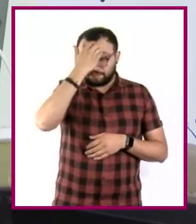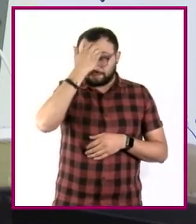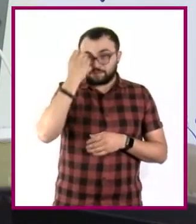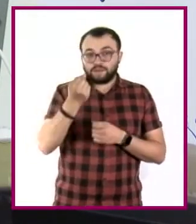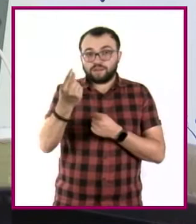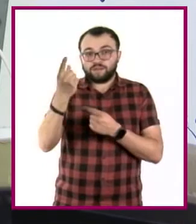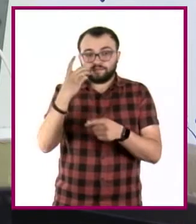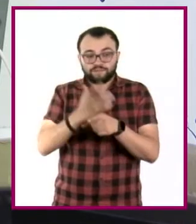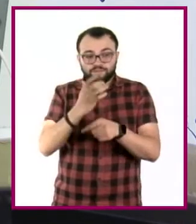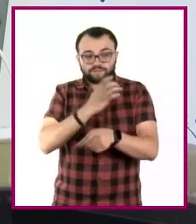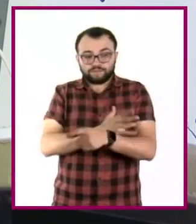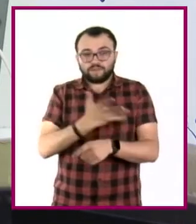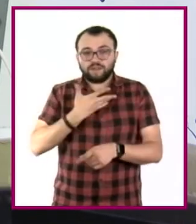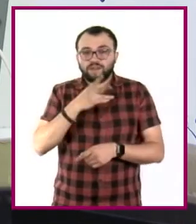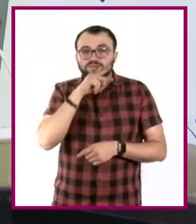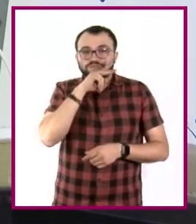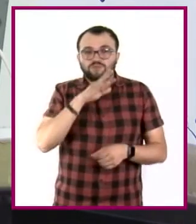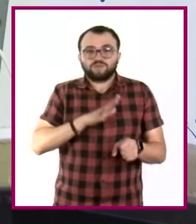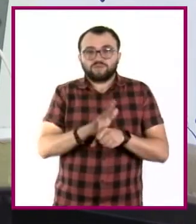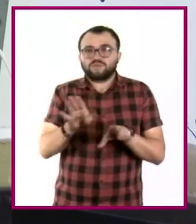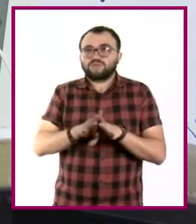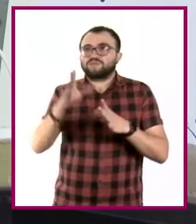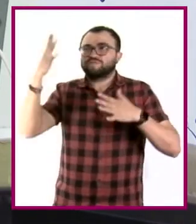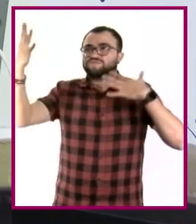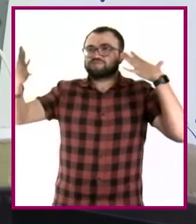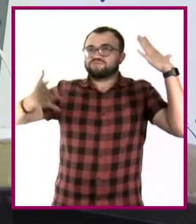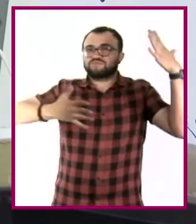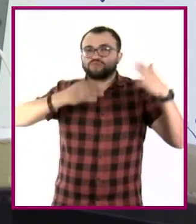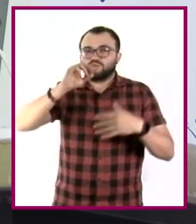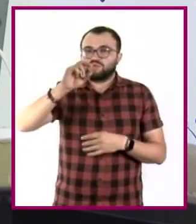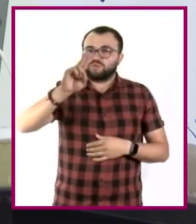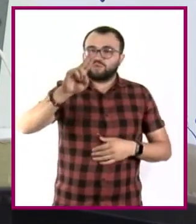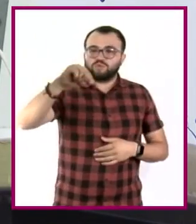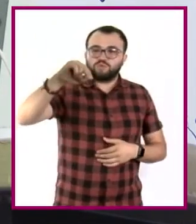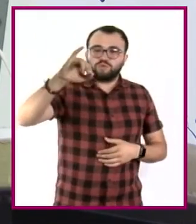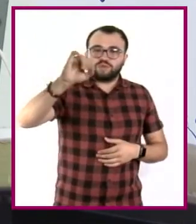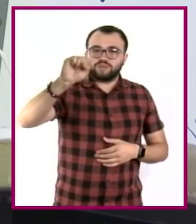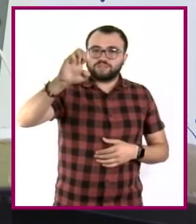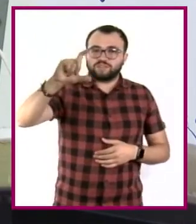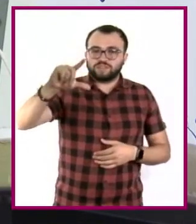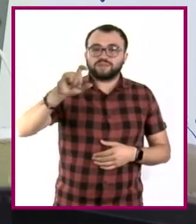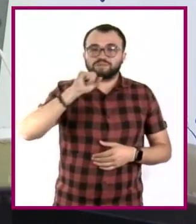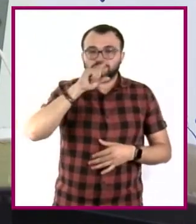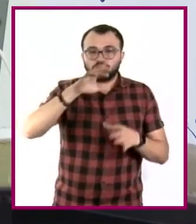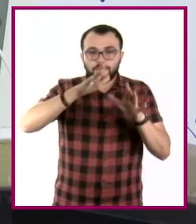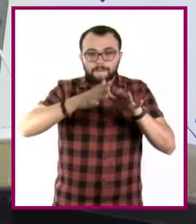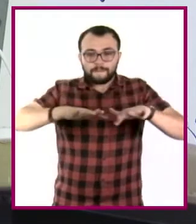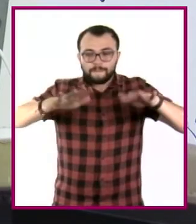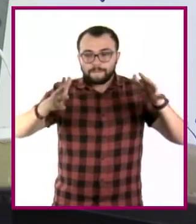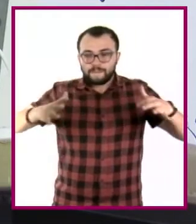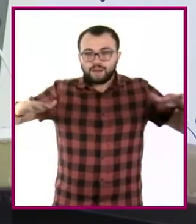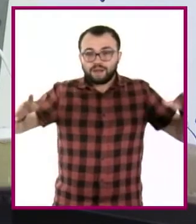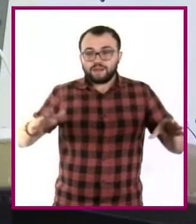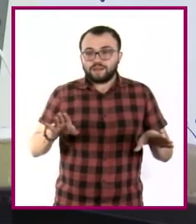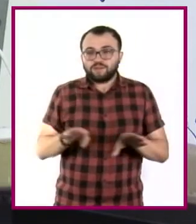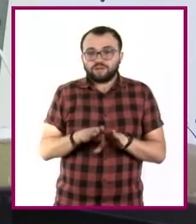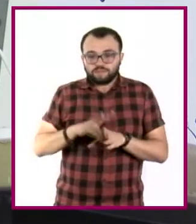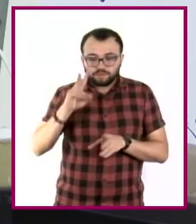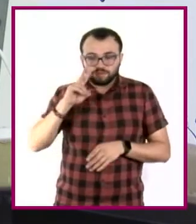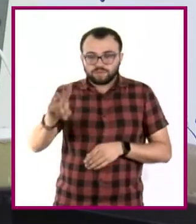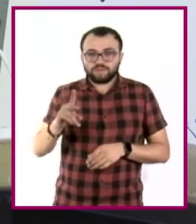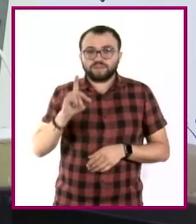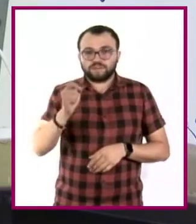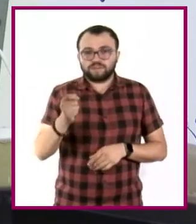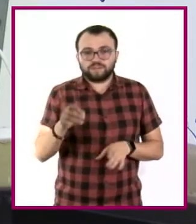estaban preocupados por la contaminación del unicel en los mares. Ellos presentaron una hipótesis para biodegradarlo en